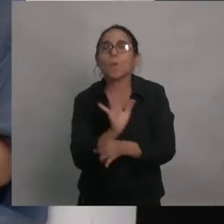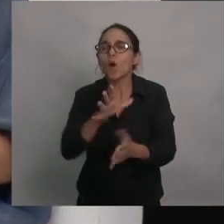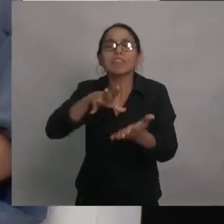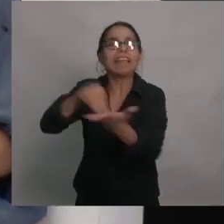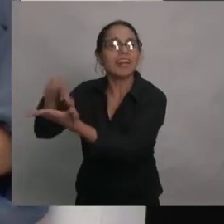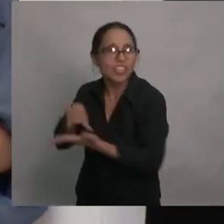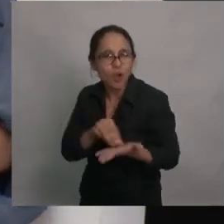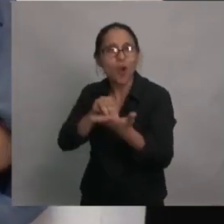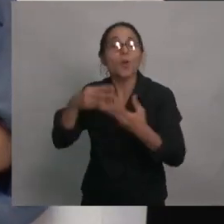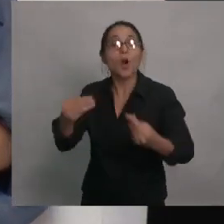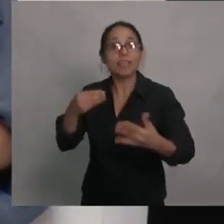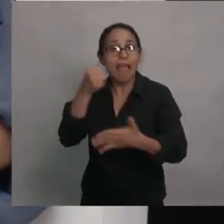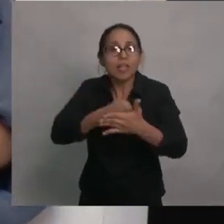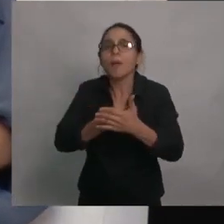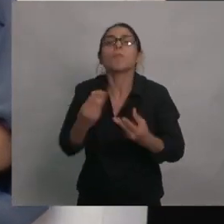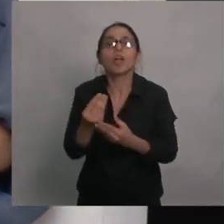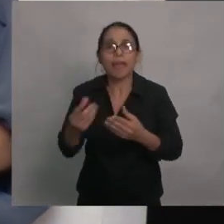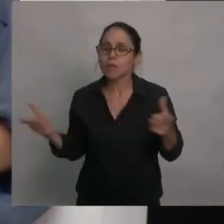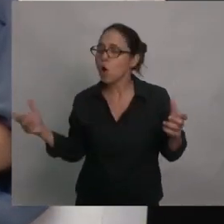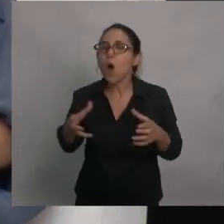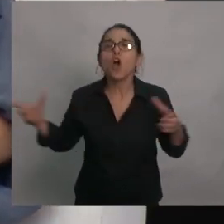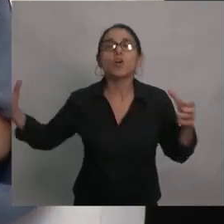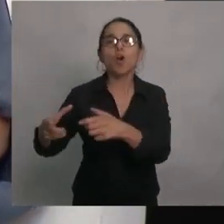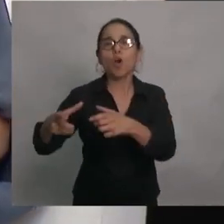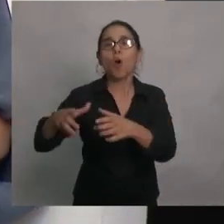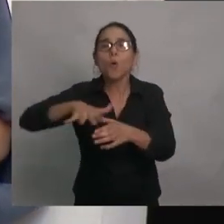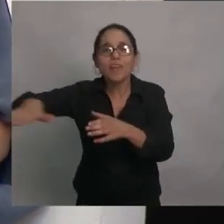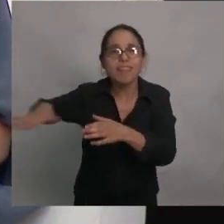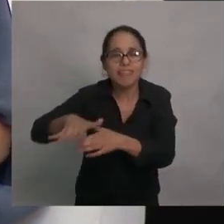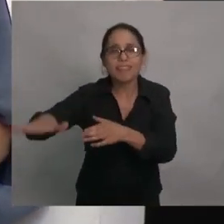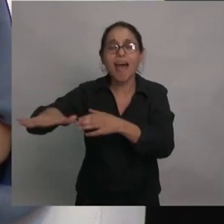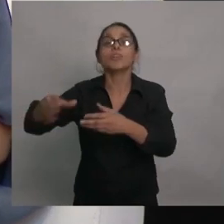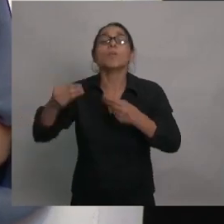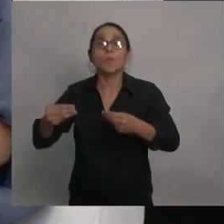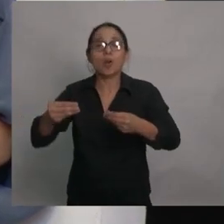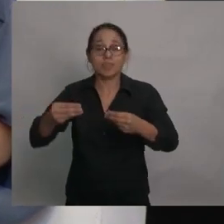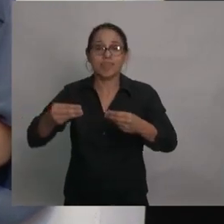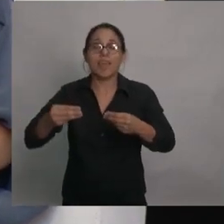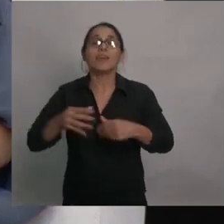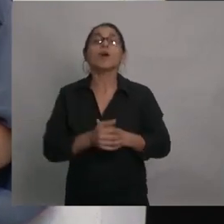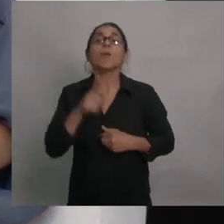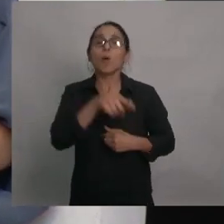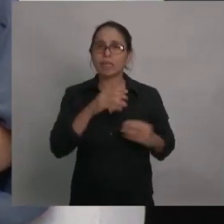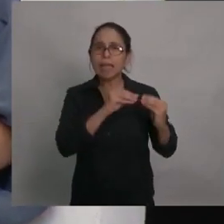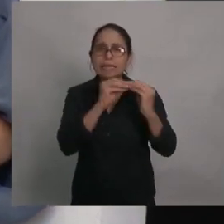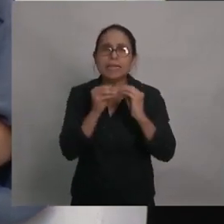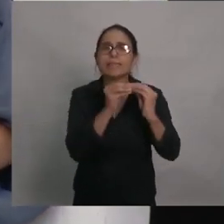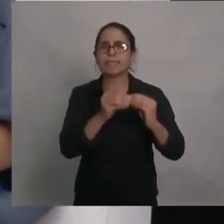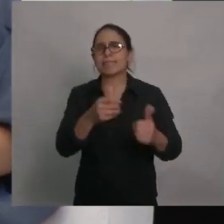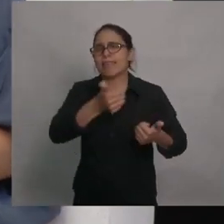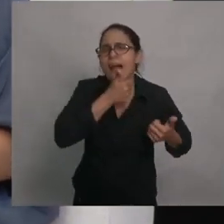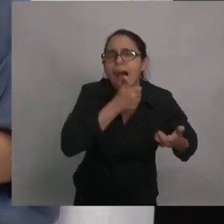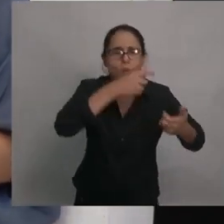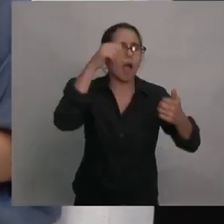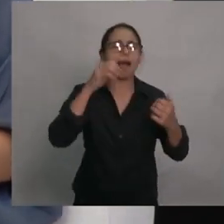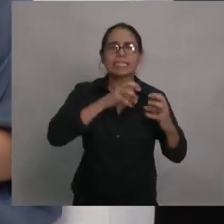comunidad. Significa defender nuestros recursos naturales, porque el colapso civilizatorio, la crisis hídrica, la